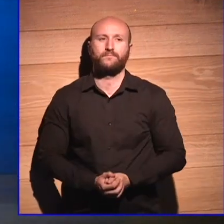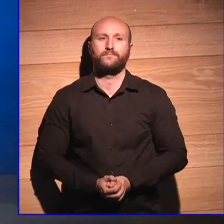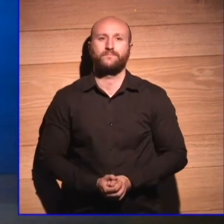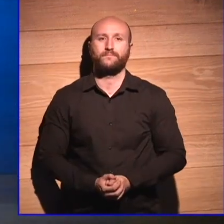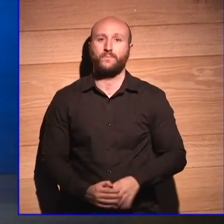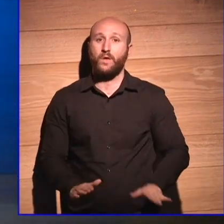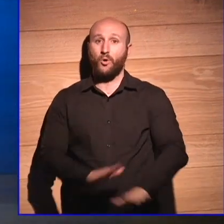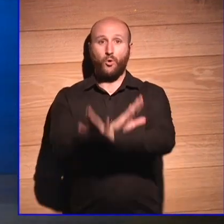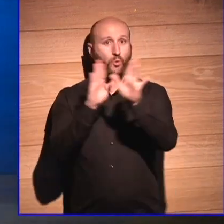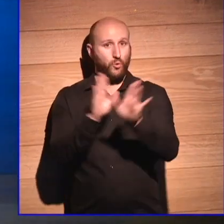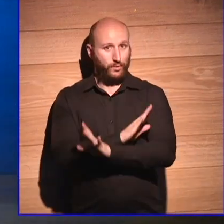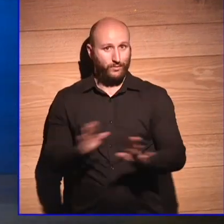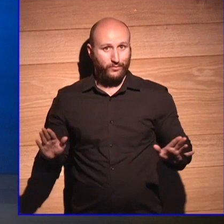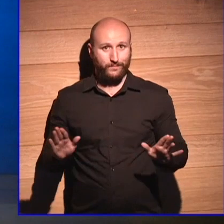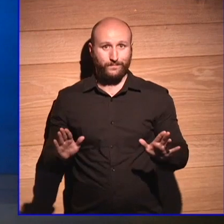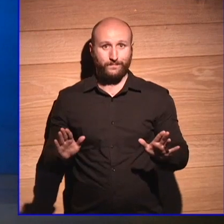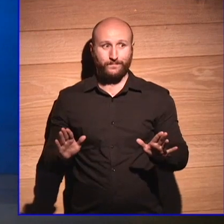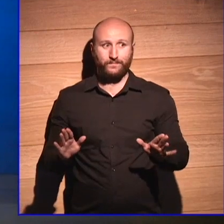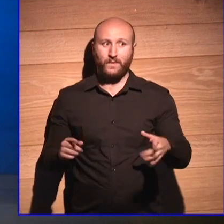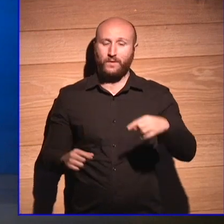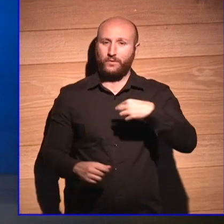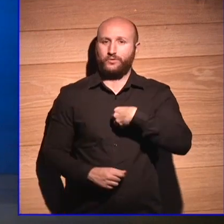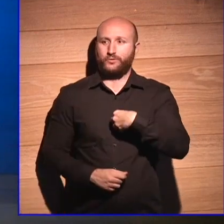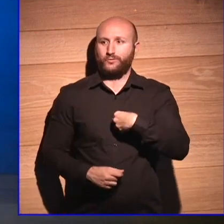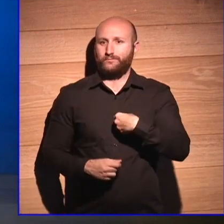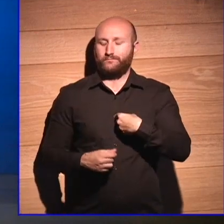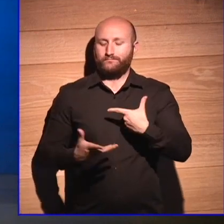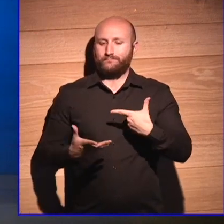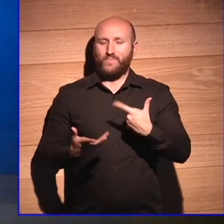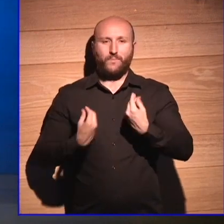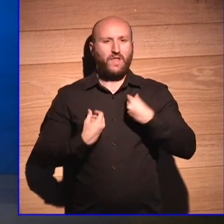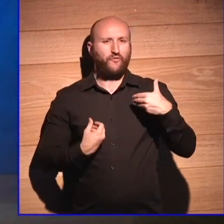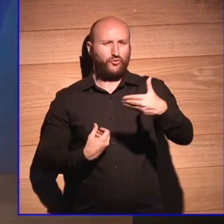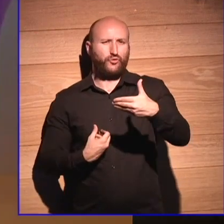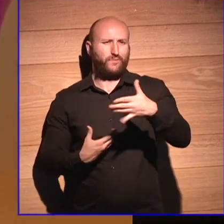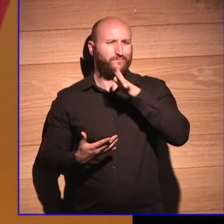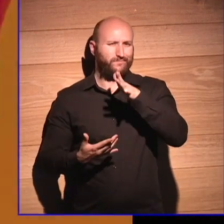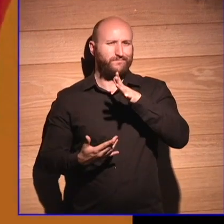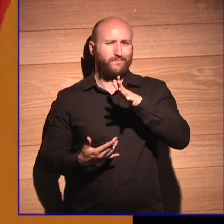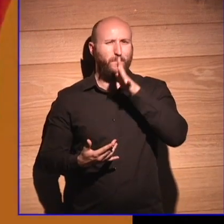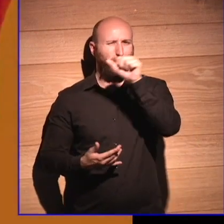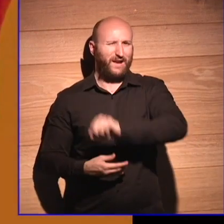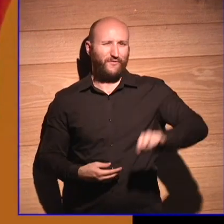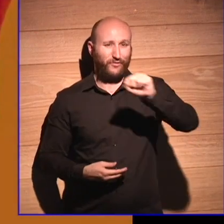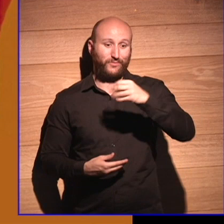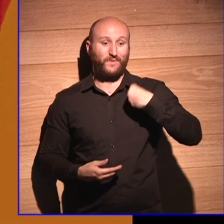Para acabar, para mí es un futuro apasionante el que tenemos enfrente. Y